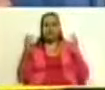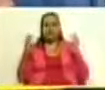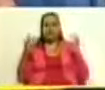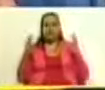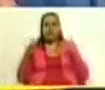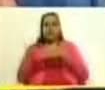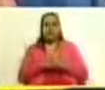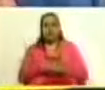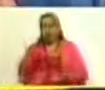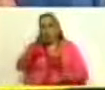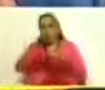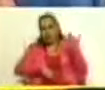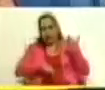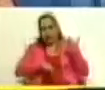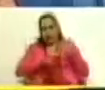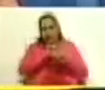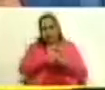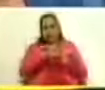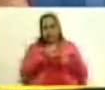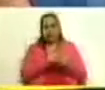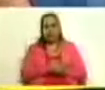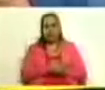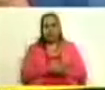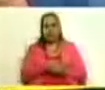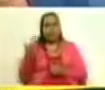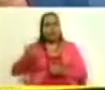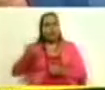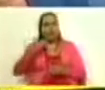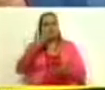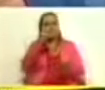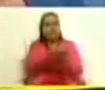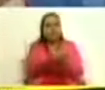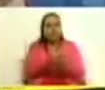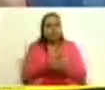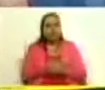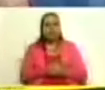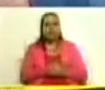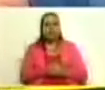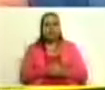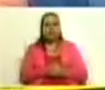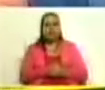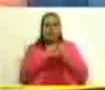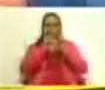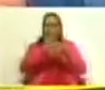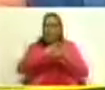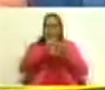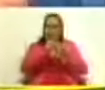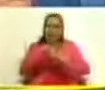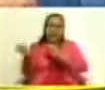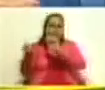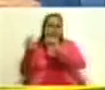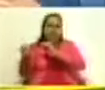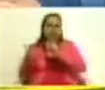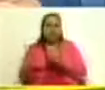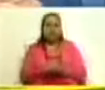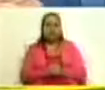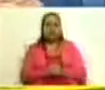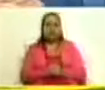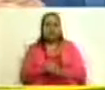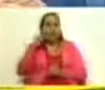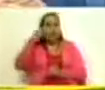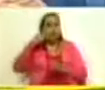Ya para cerrar, presidente, importante solicitarle a usted que se siga ampliando estos debates. Estos debates en el marco de las